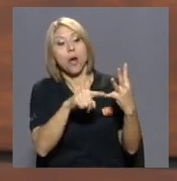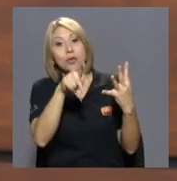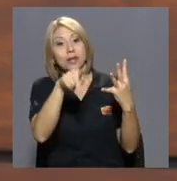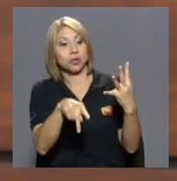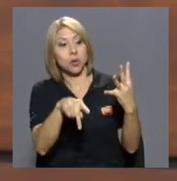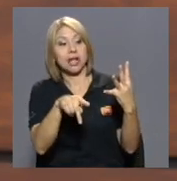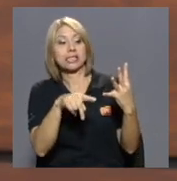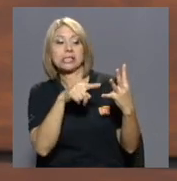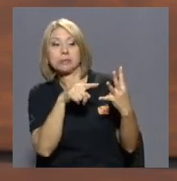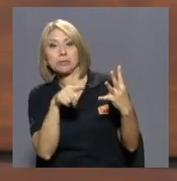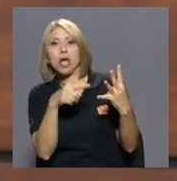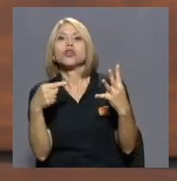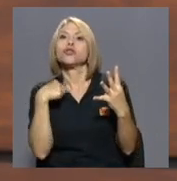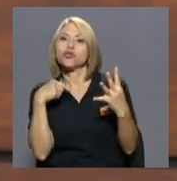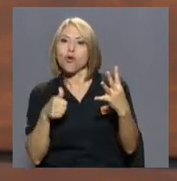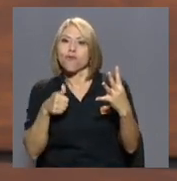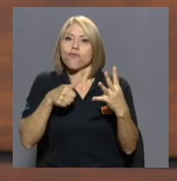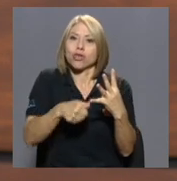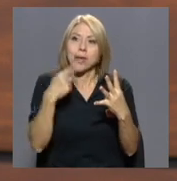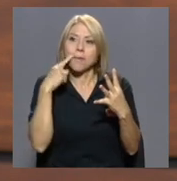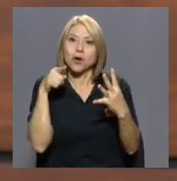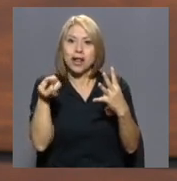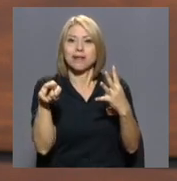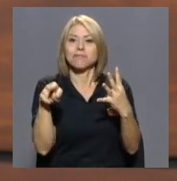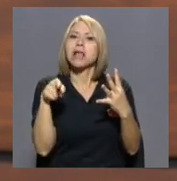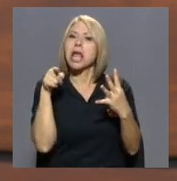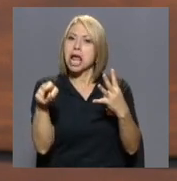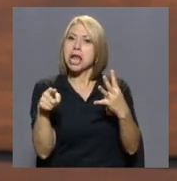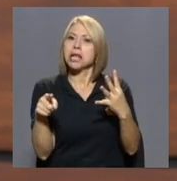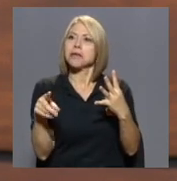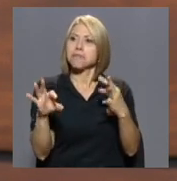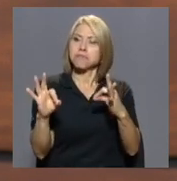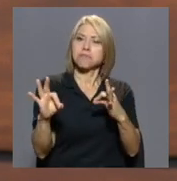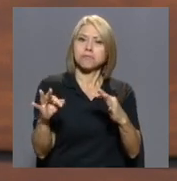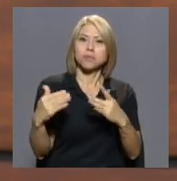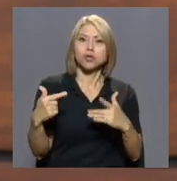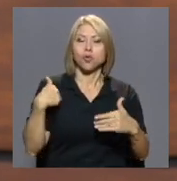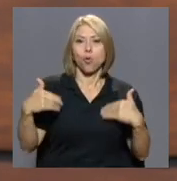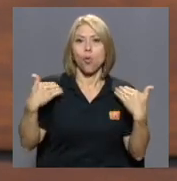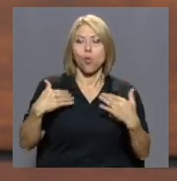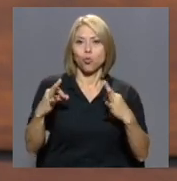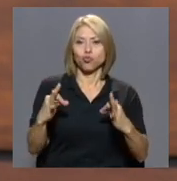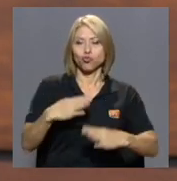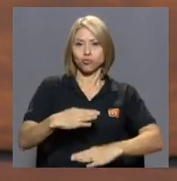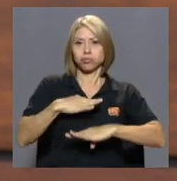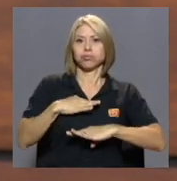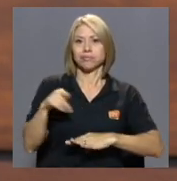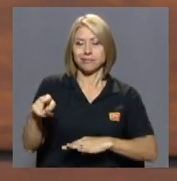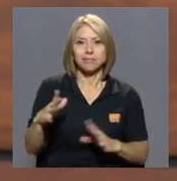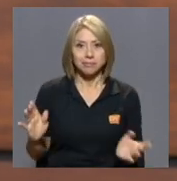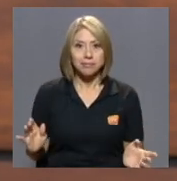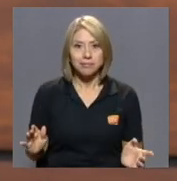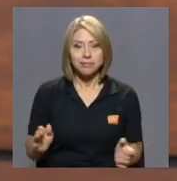era el que más me convencía y estoy muy contento con que él esté ahí.